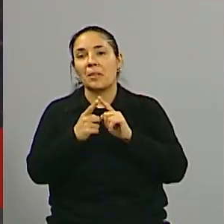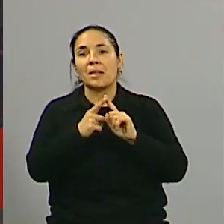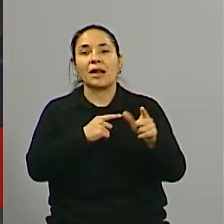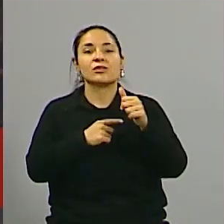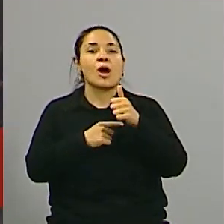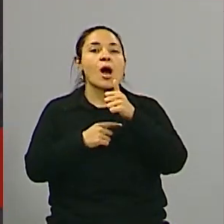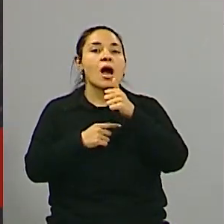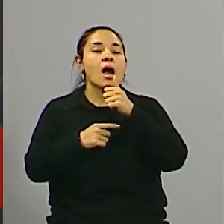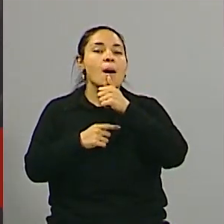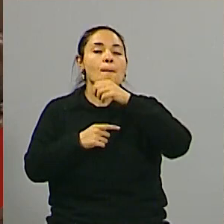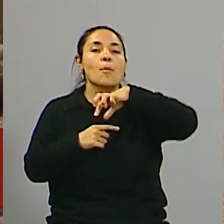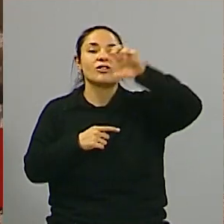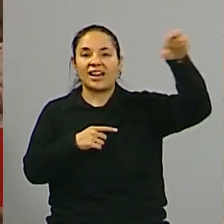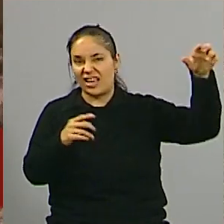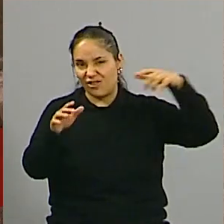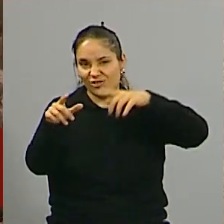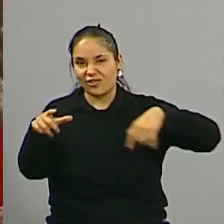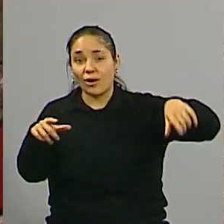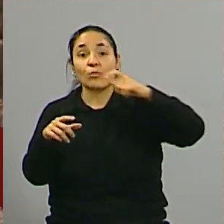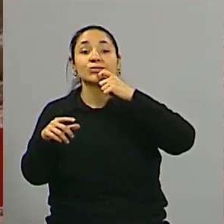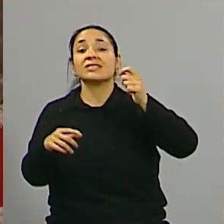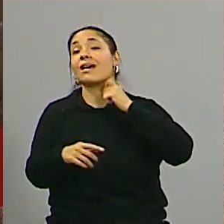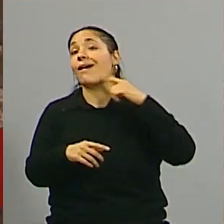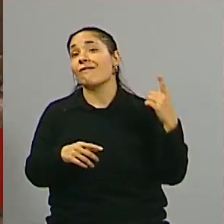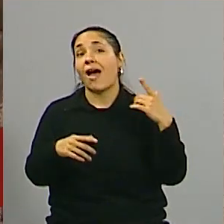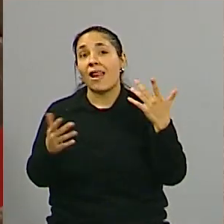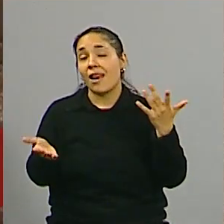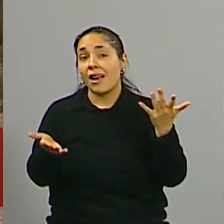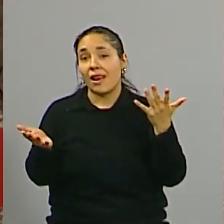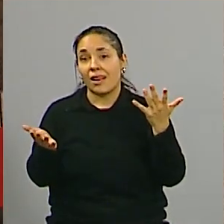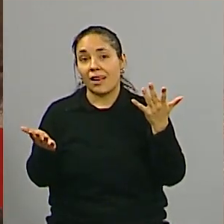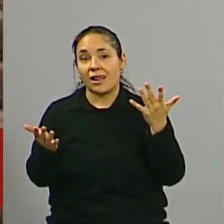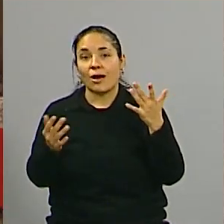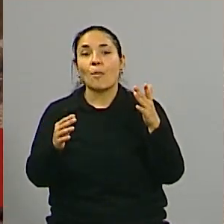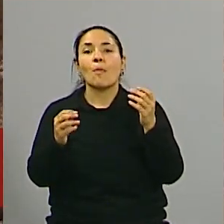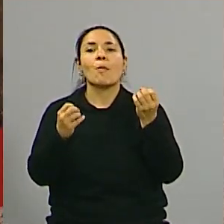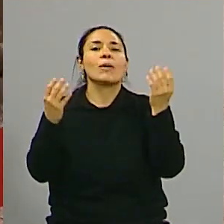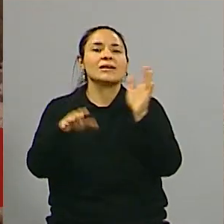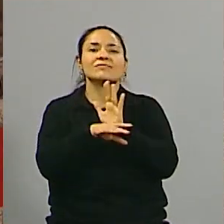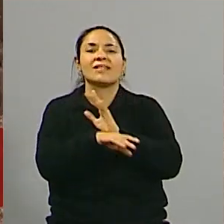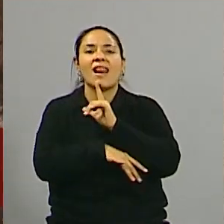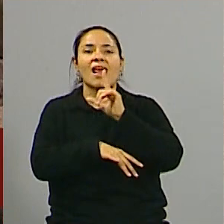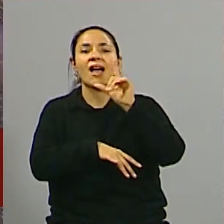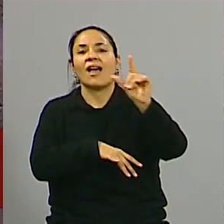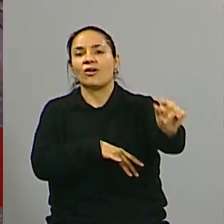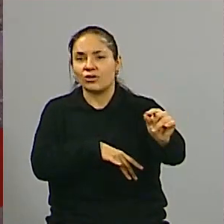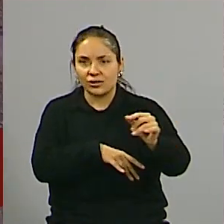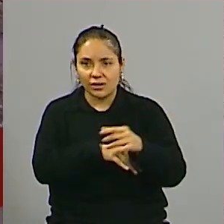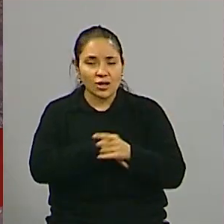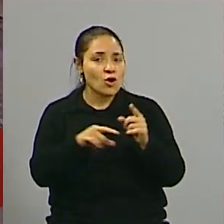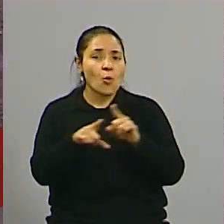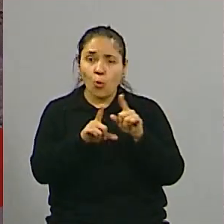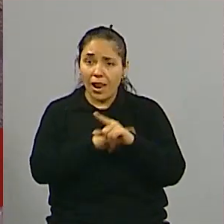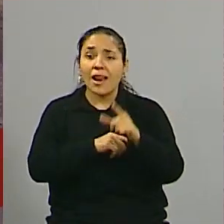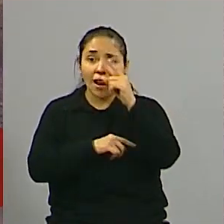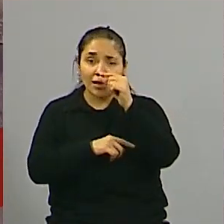Potrerillos. Y en San Rafael, digamos, por lejanía, pero digo, tiene lugares muy lindos